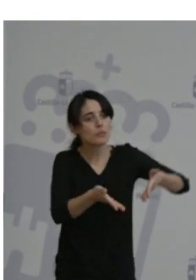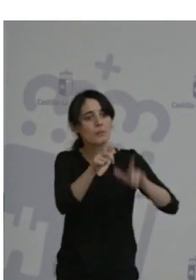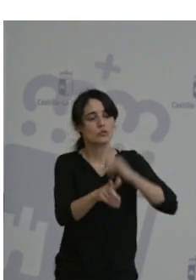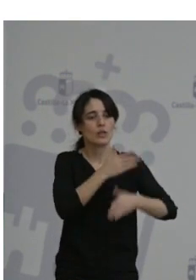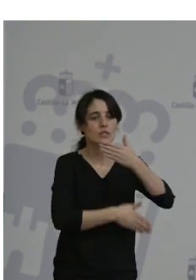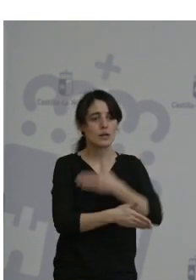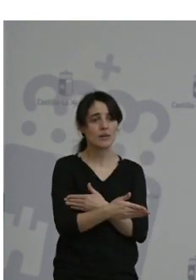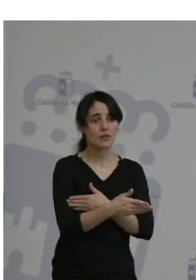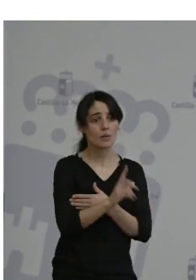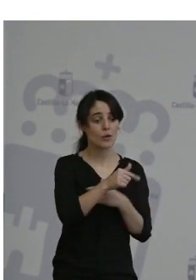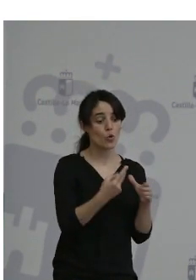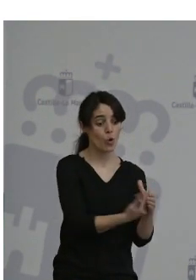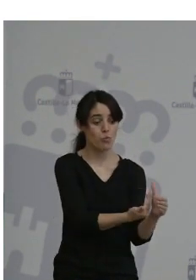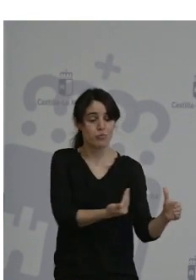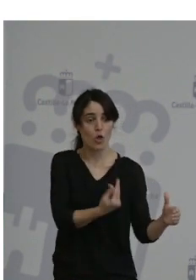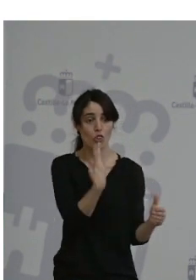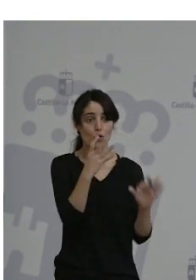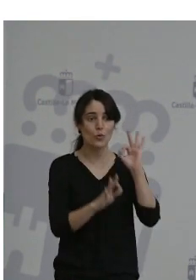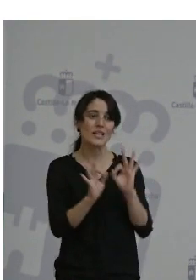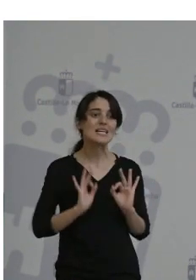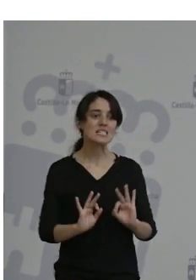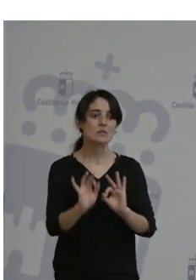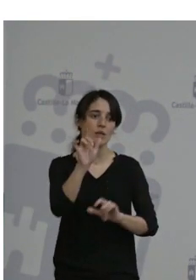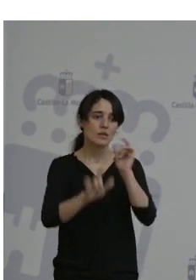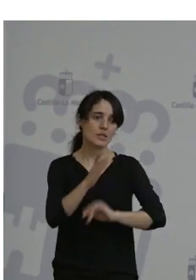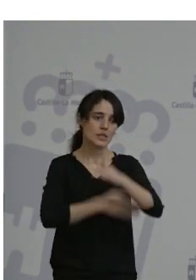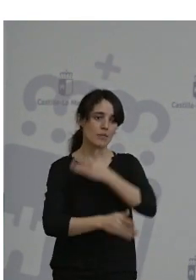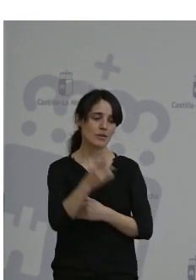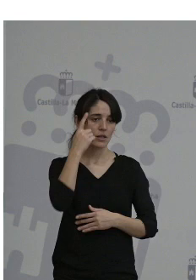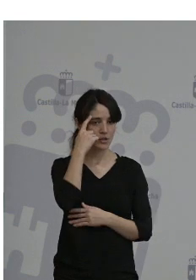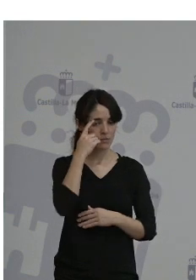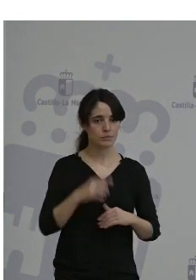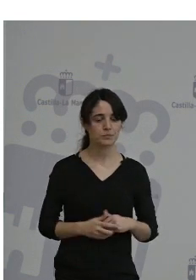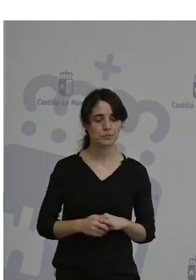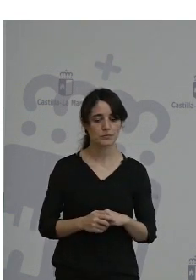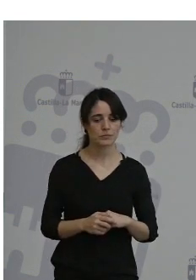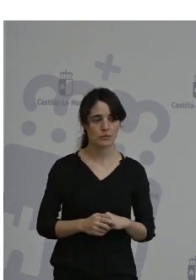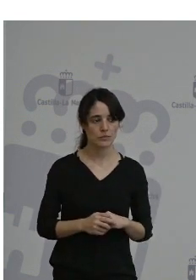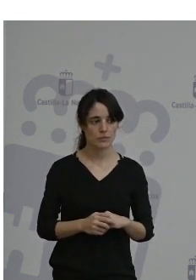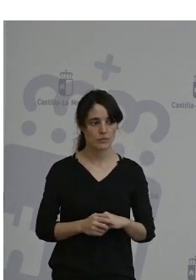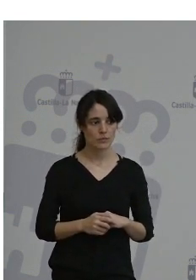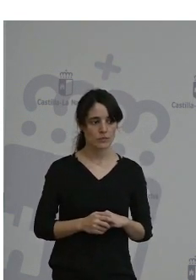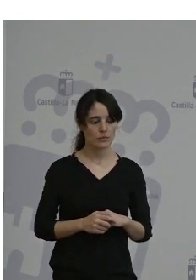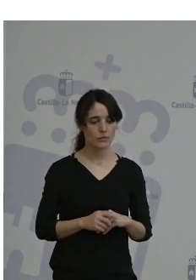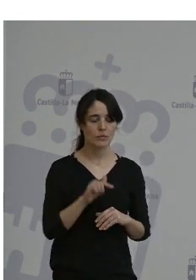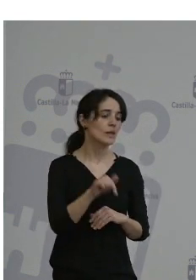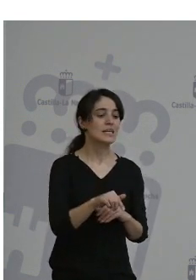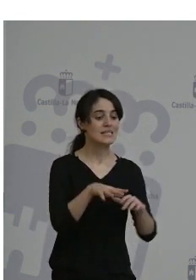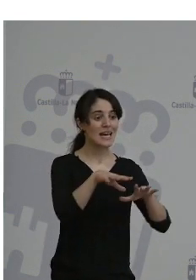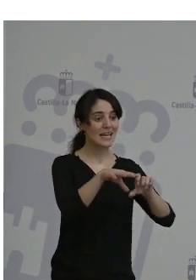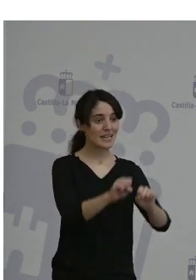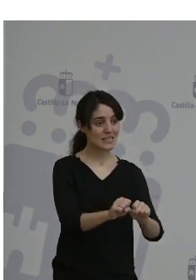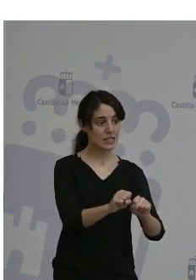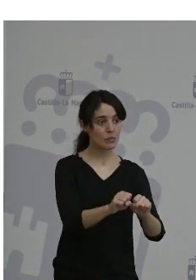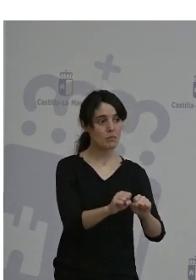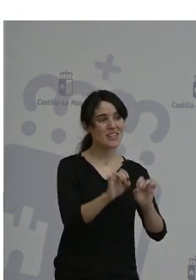siendo el 2% específicamente para personas con discapacidad intelectual. Esta reserva se aplicaría en los